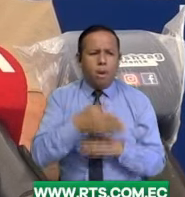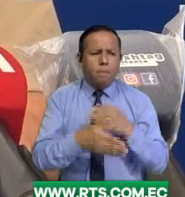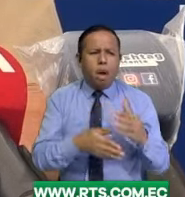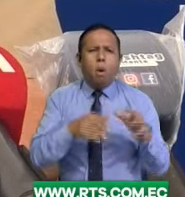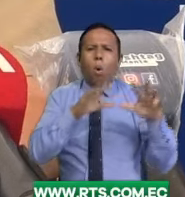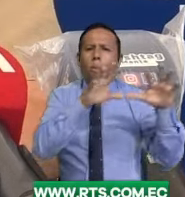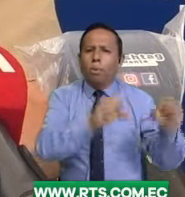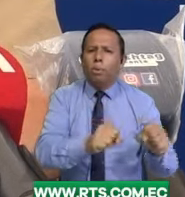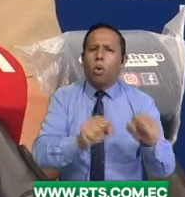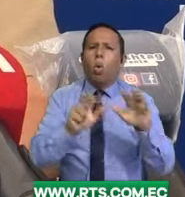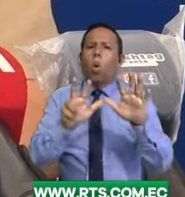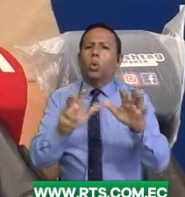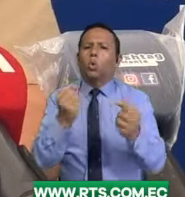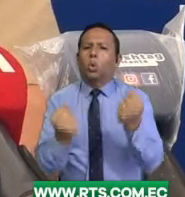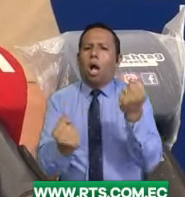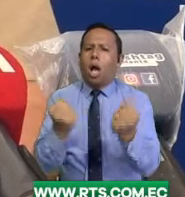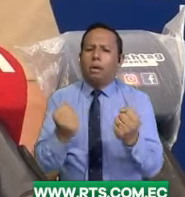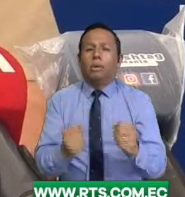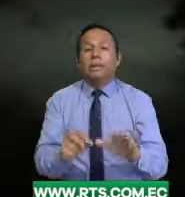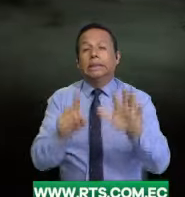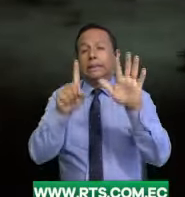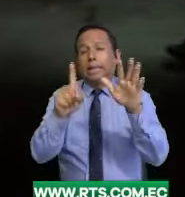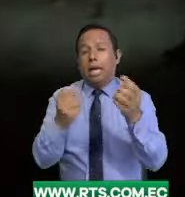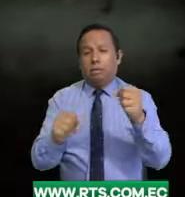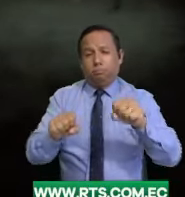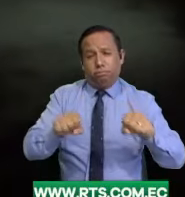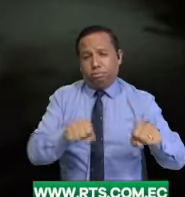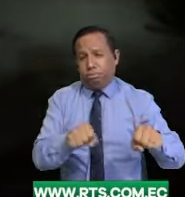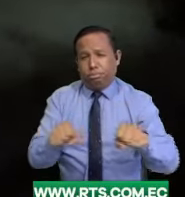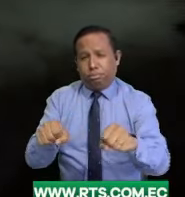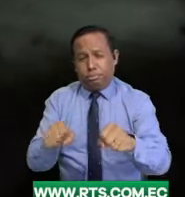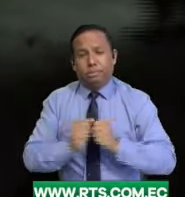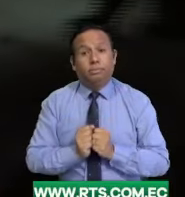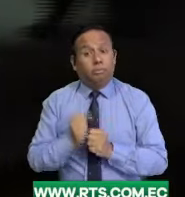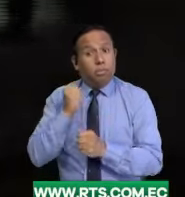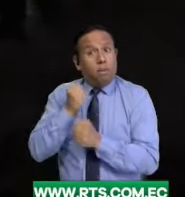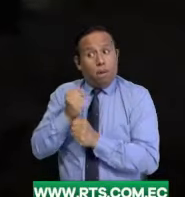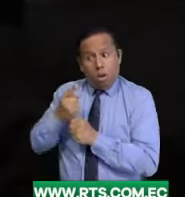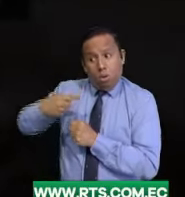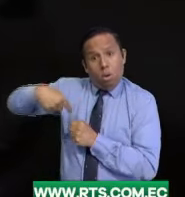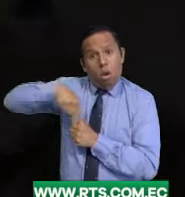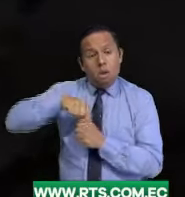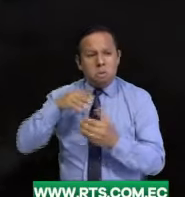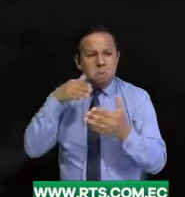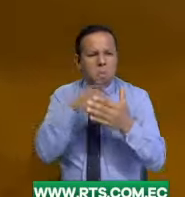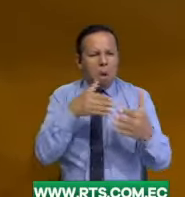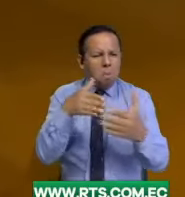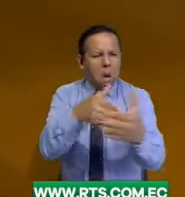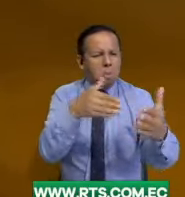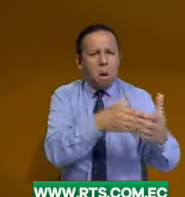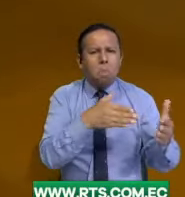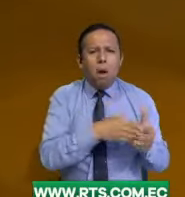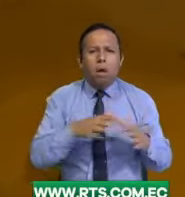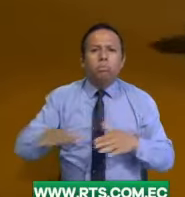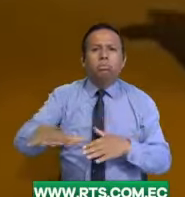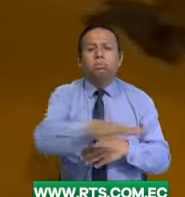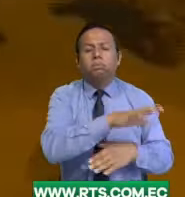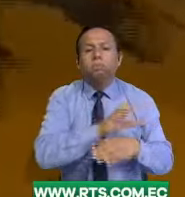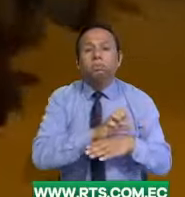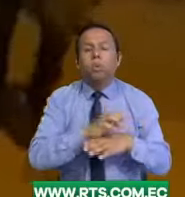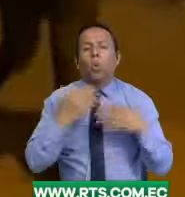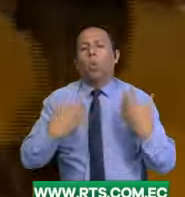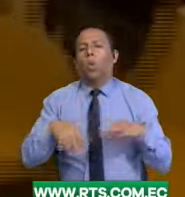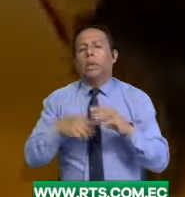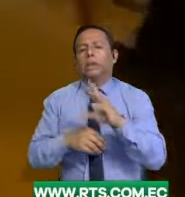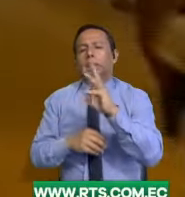8 vehículos, 6 motocicletas. El trabajo de la Fuerza de Intervención Anticriminal a nivel nacional ha desarrollado